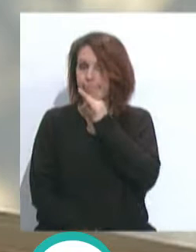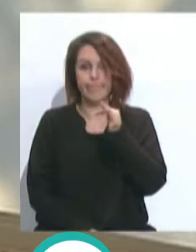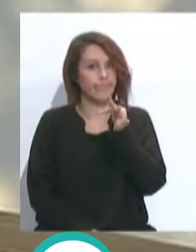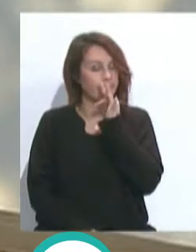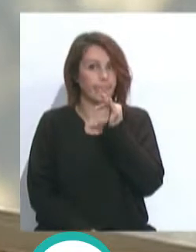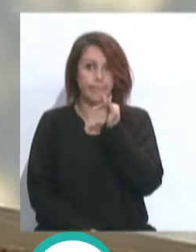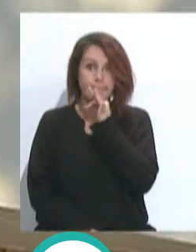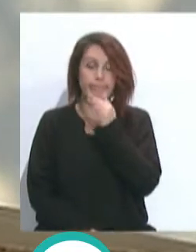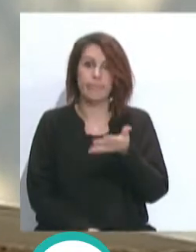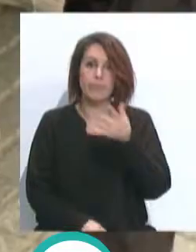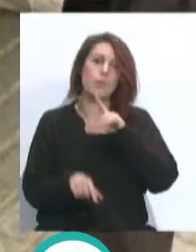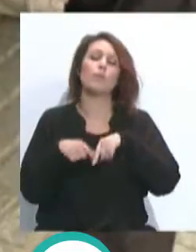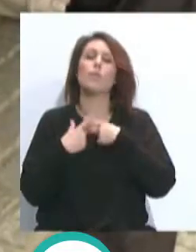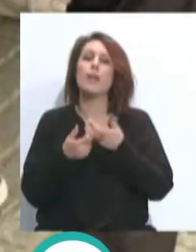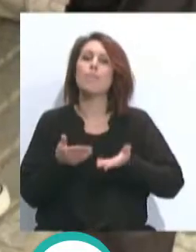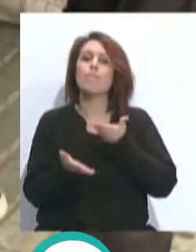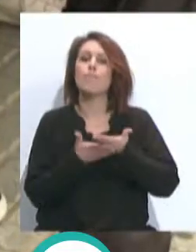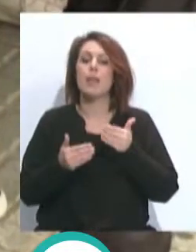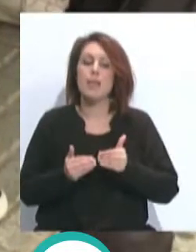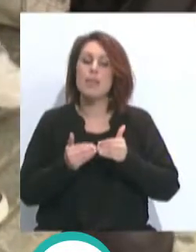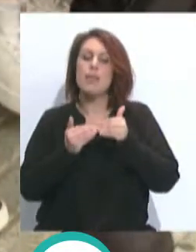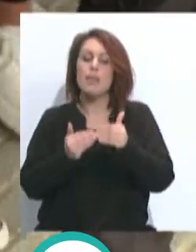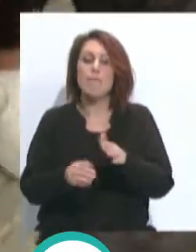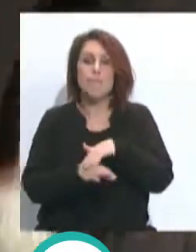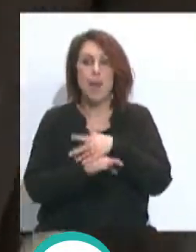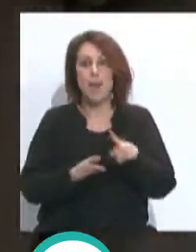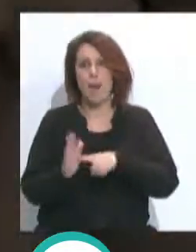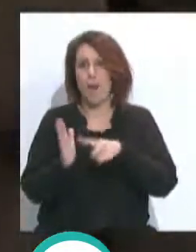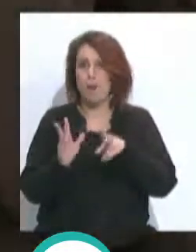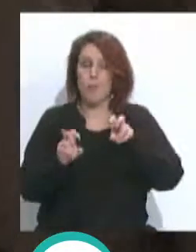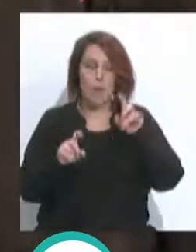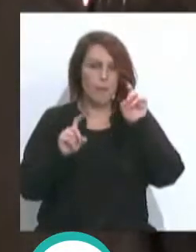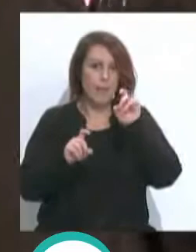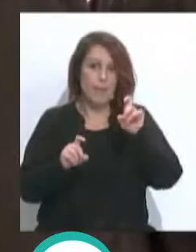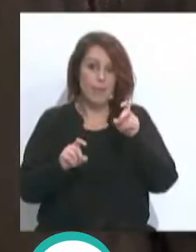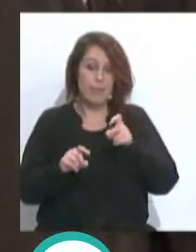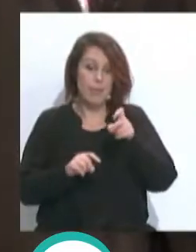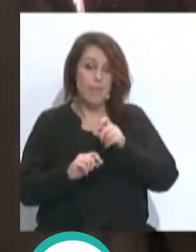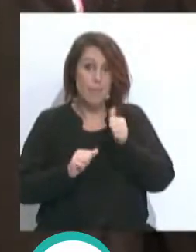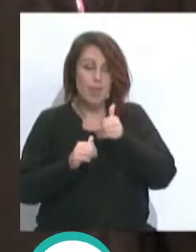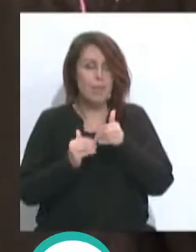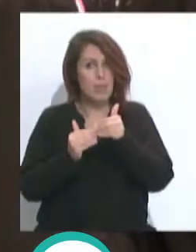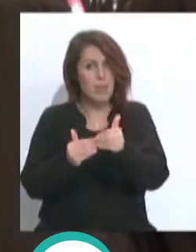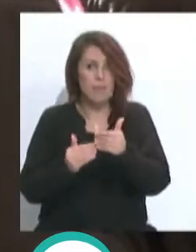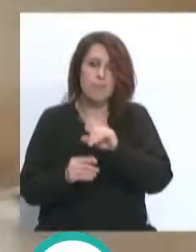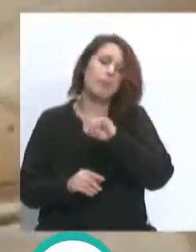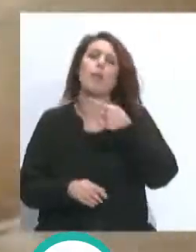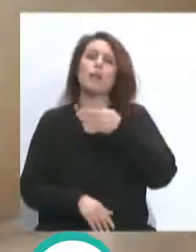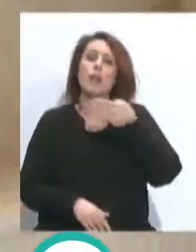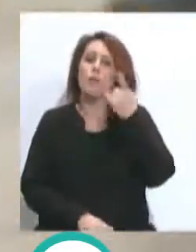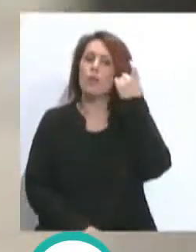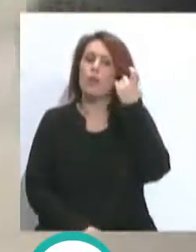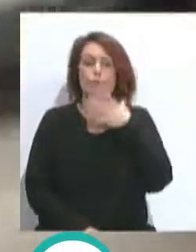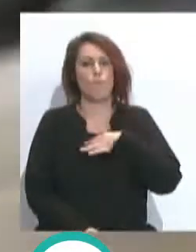momento. Las familias solicitan una moratoria en la aplicación de la nueva ley de educación que permita al alumnado de primero de